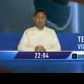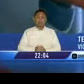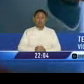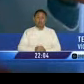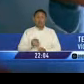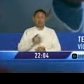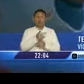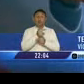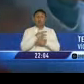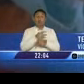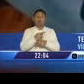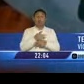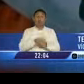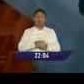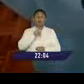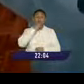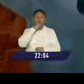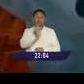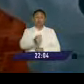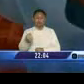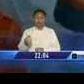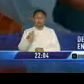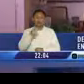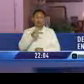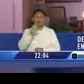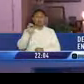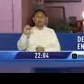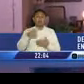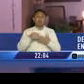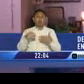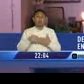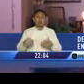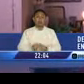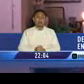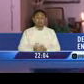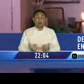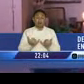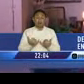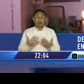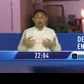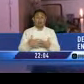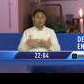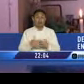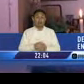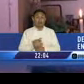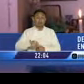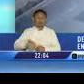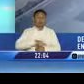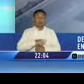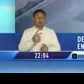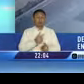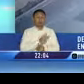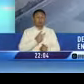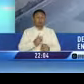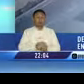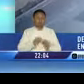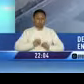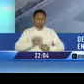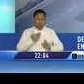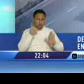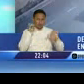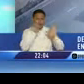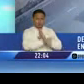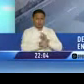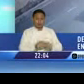llevaron productos de la nevera, $300 en efectivo. Temen por su seguridad, por la integridad de todos. Ya pusieron la denuncia